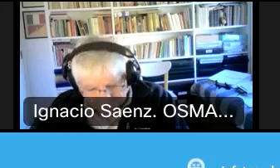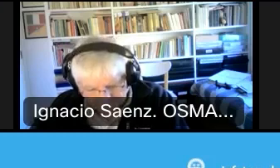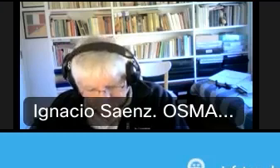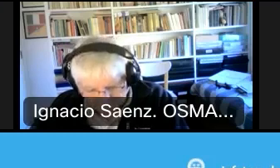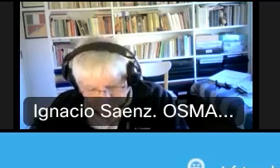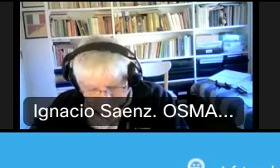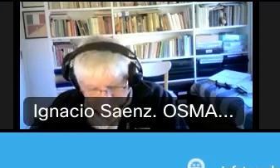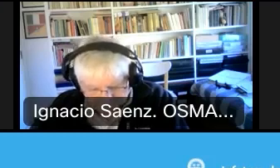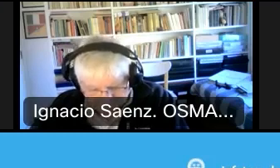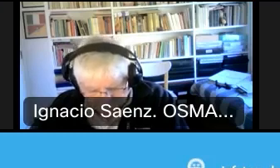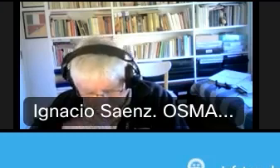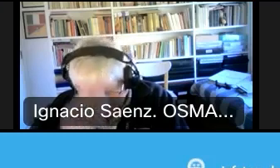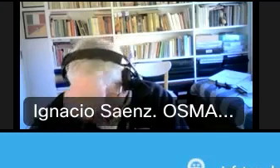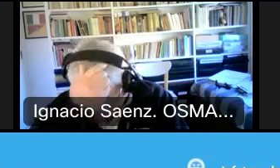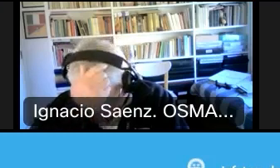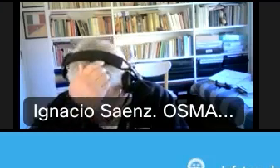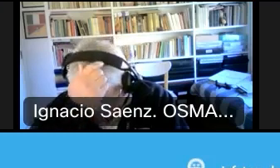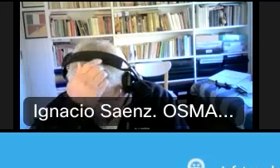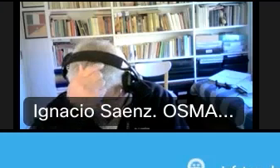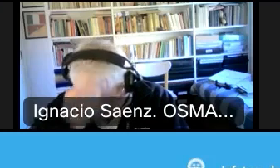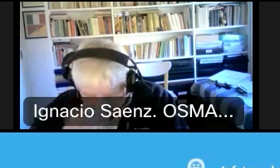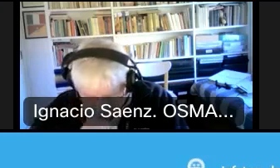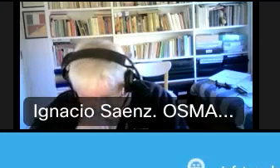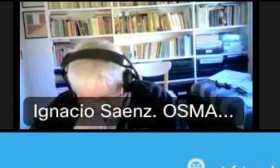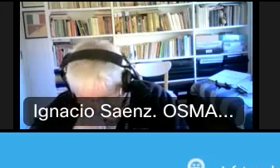contextualizar esta idea de sujeto, ¿no?